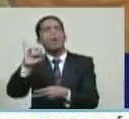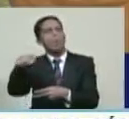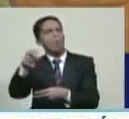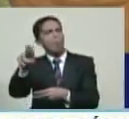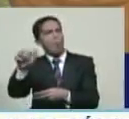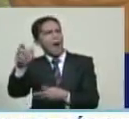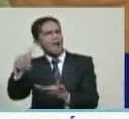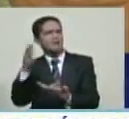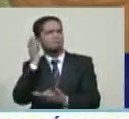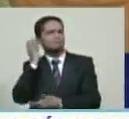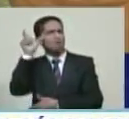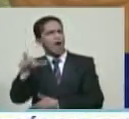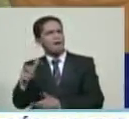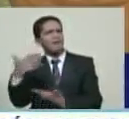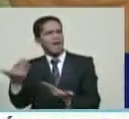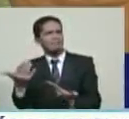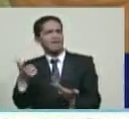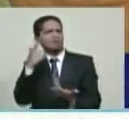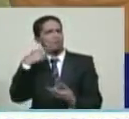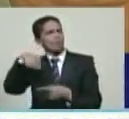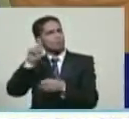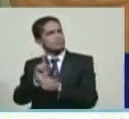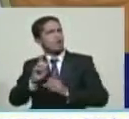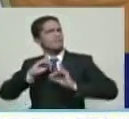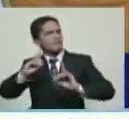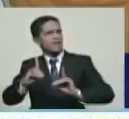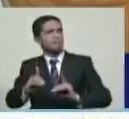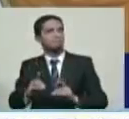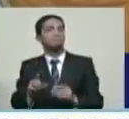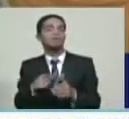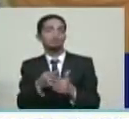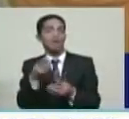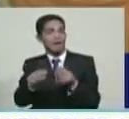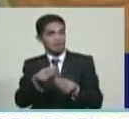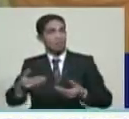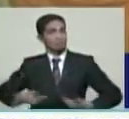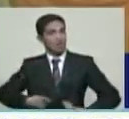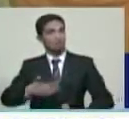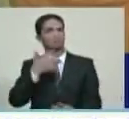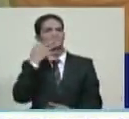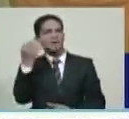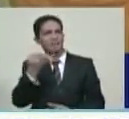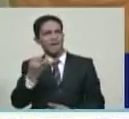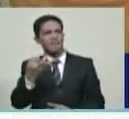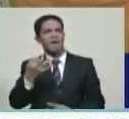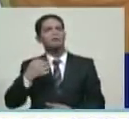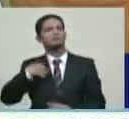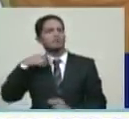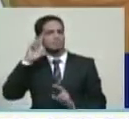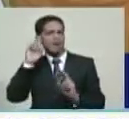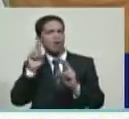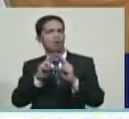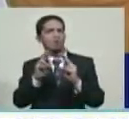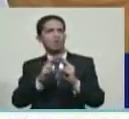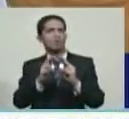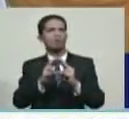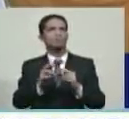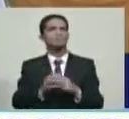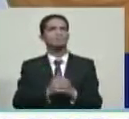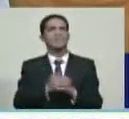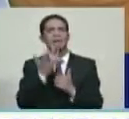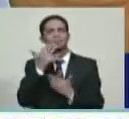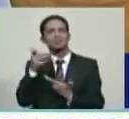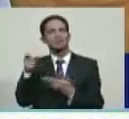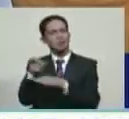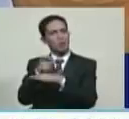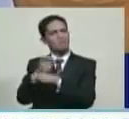No creo. Y se hace un gran esfuerzo. De verdad, yo les reconozco. La hermana Yelixa, yo la veo en la calle